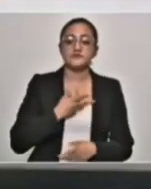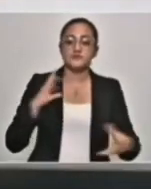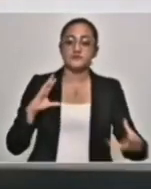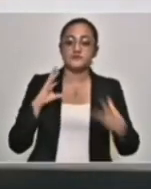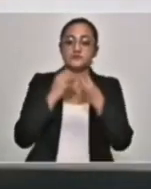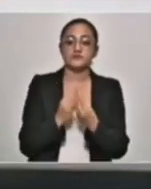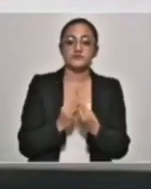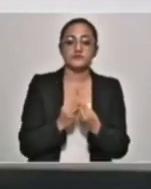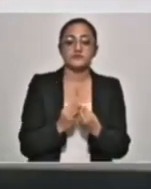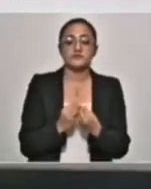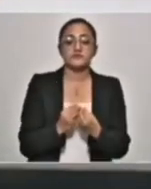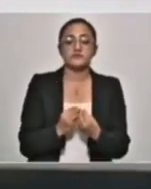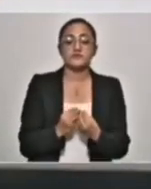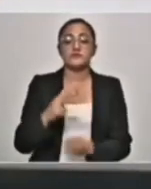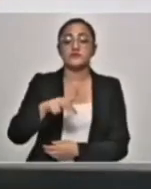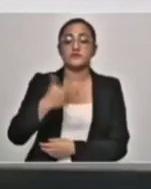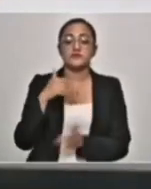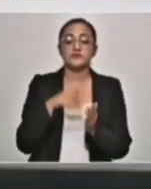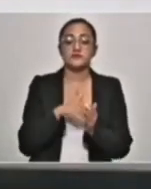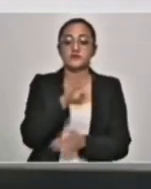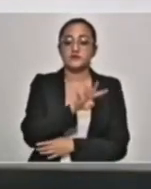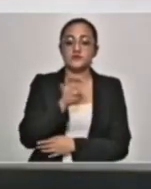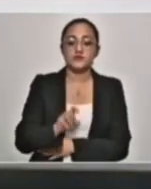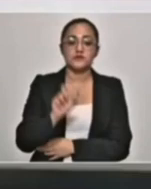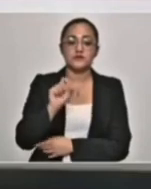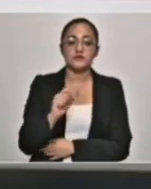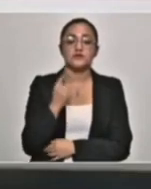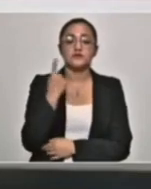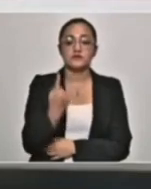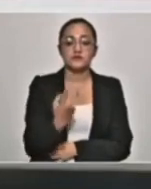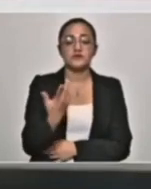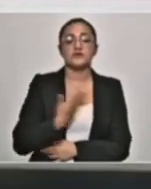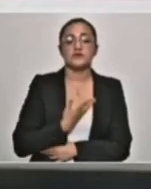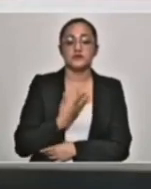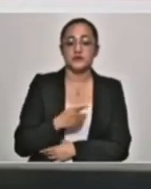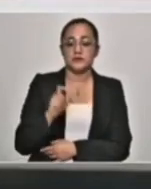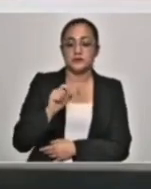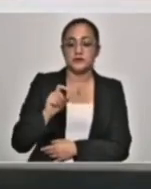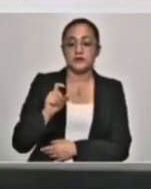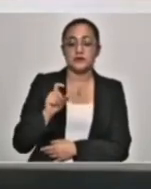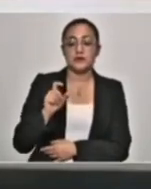un acumulado de 13.421, teniendo